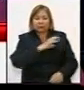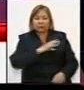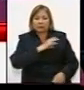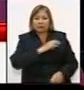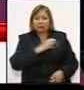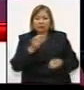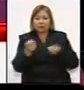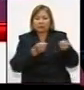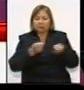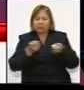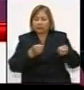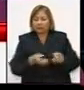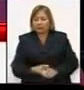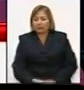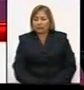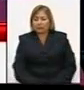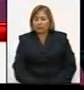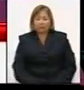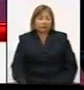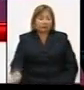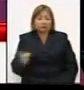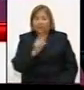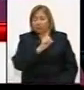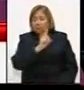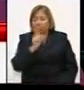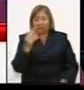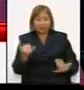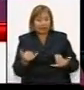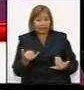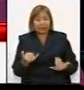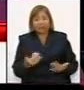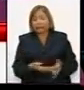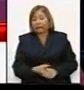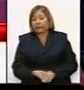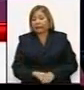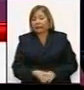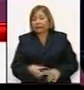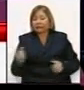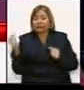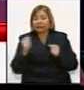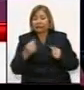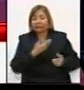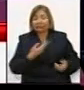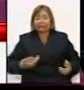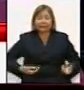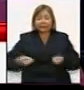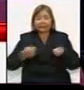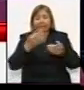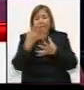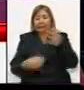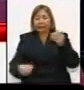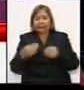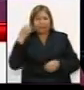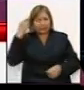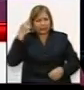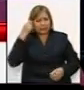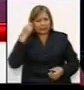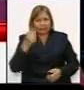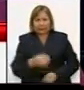sus dirigentes, pero no decir, bueno, ahora un poder del Estado va a poder disolver los partidos